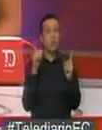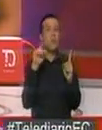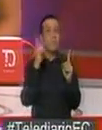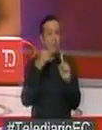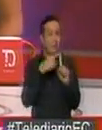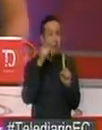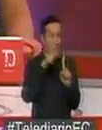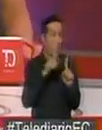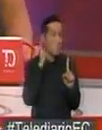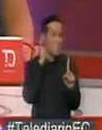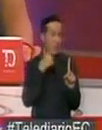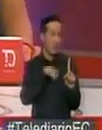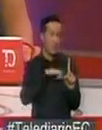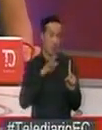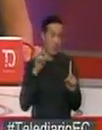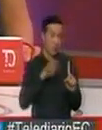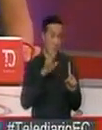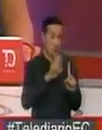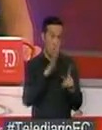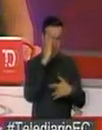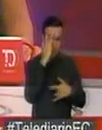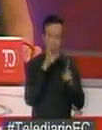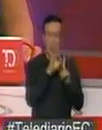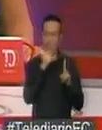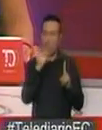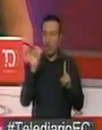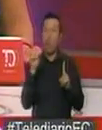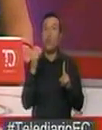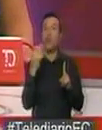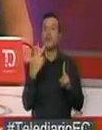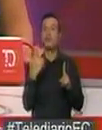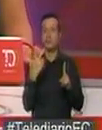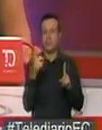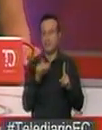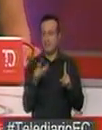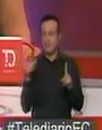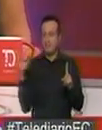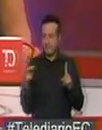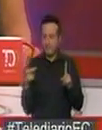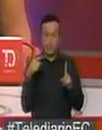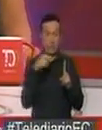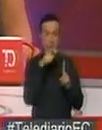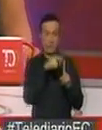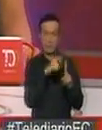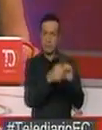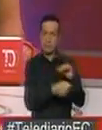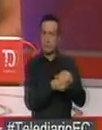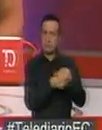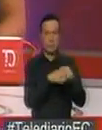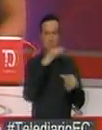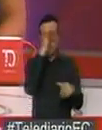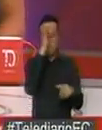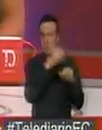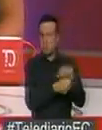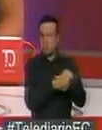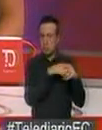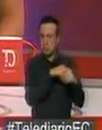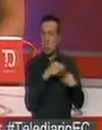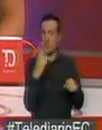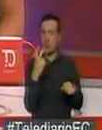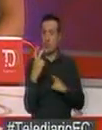primera paciente que llegó desde Torrejón, España. Según el Ministerio de Salud, la paciente primaria continúa con pronóstico reservado y los 12 casos